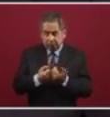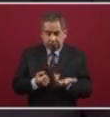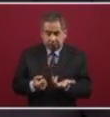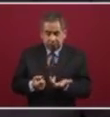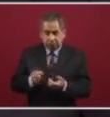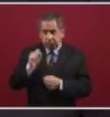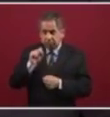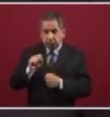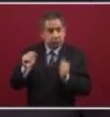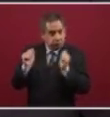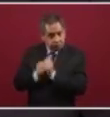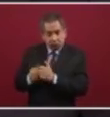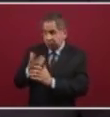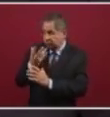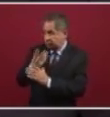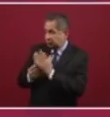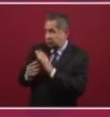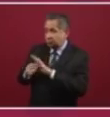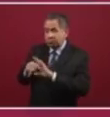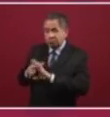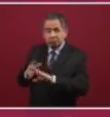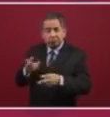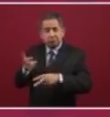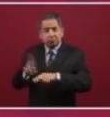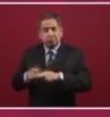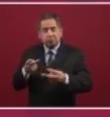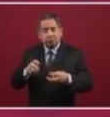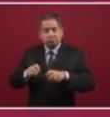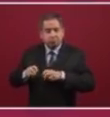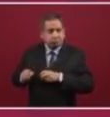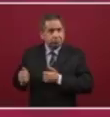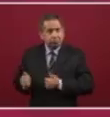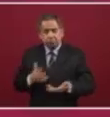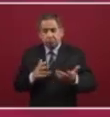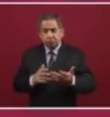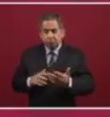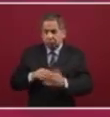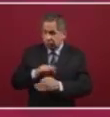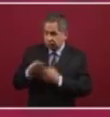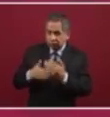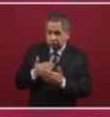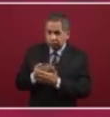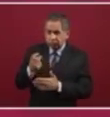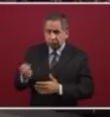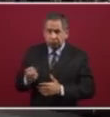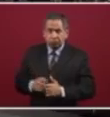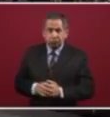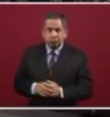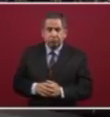con migrantes. Entonces, todo esto